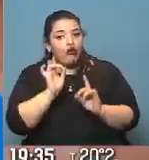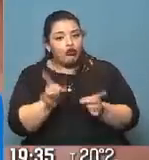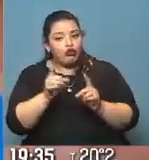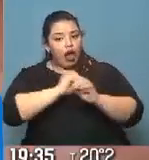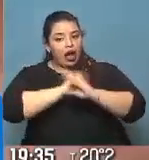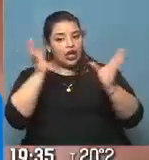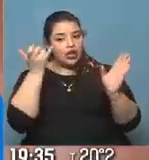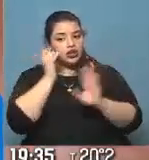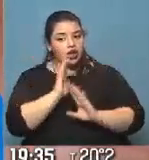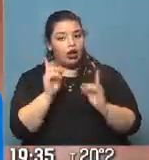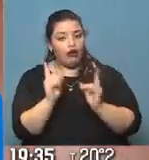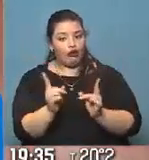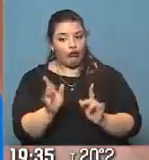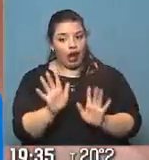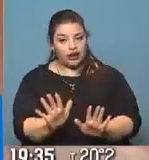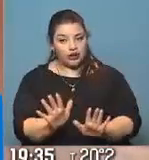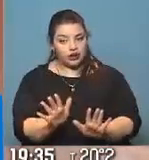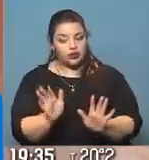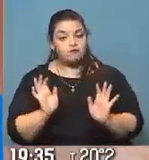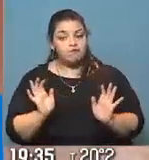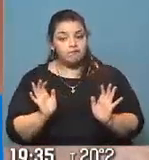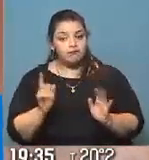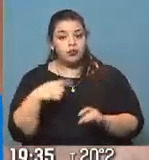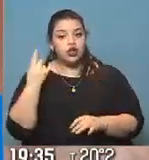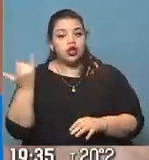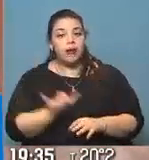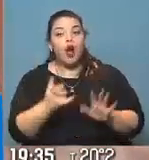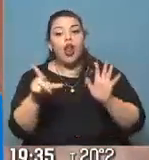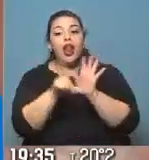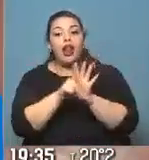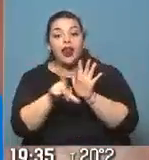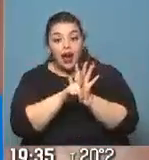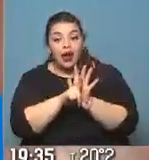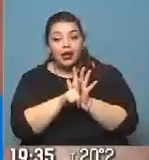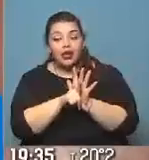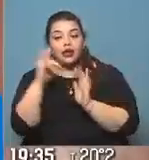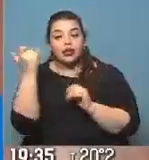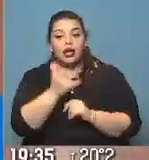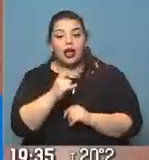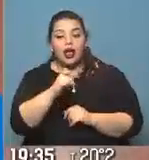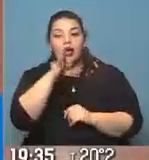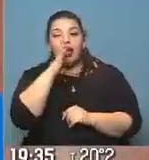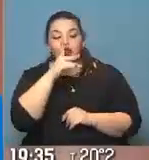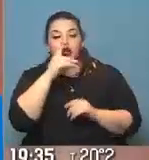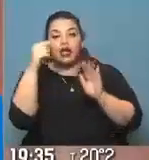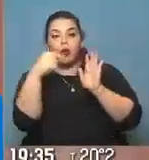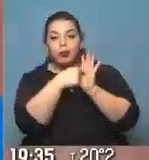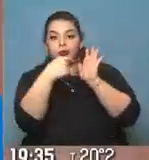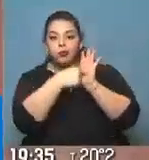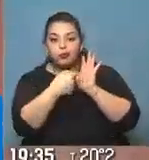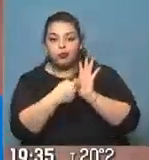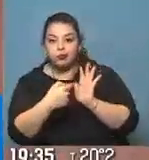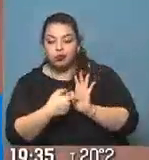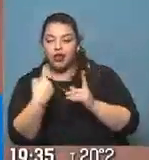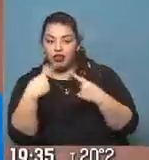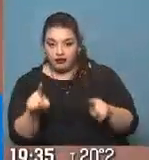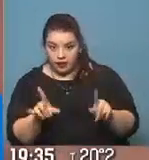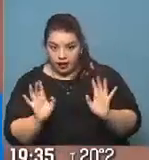tienen que mantener así? Nosotros tenemos una ley que tiene 14 topes distintos,